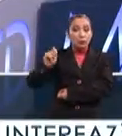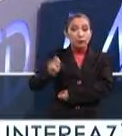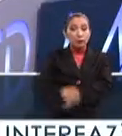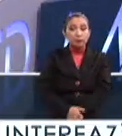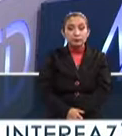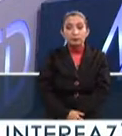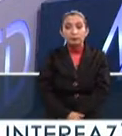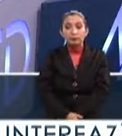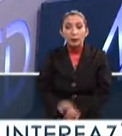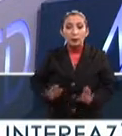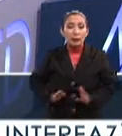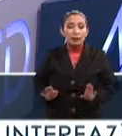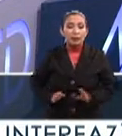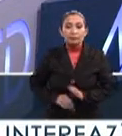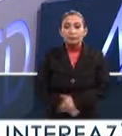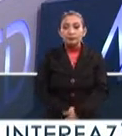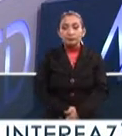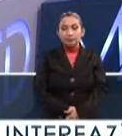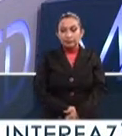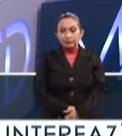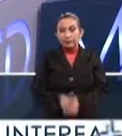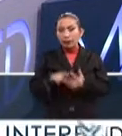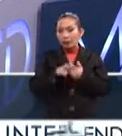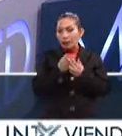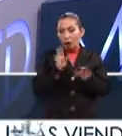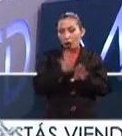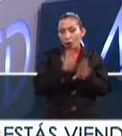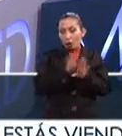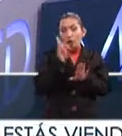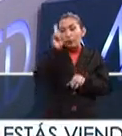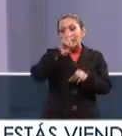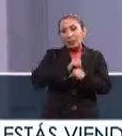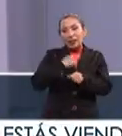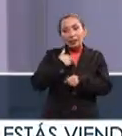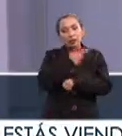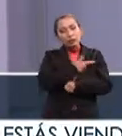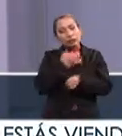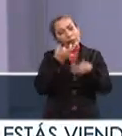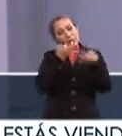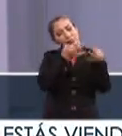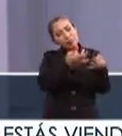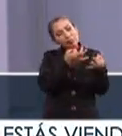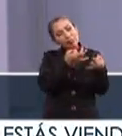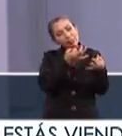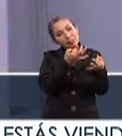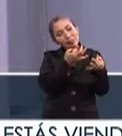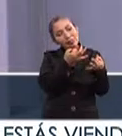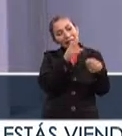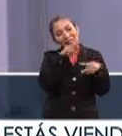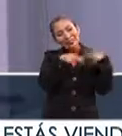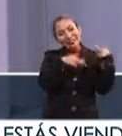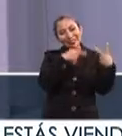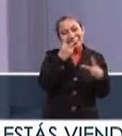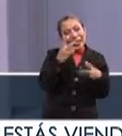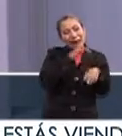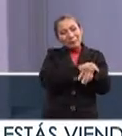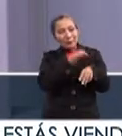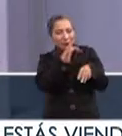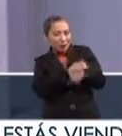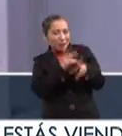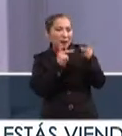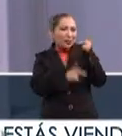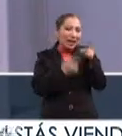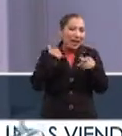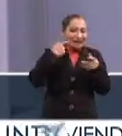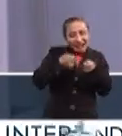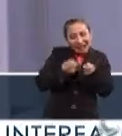situación como la pareja, como un noviazgo? Pues mira, todo empieza con que un día te gustó alguien, ¿no? Y entonces pues empezaron a ser amigos, empezaron a hablar